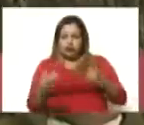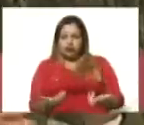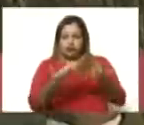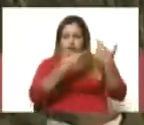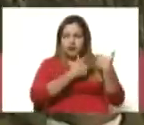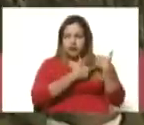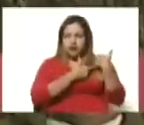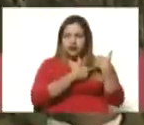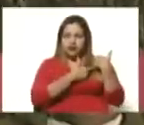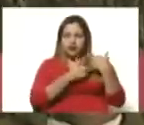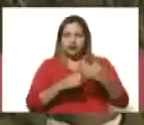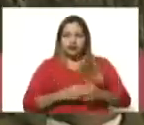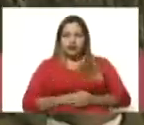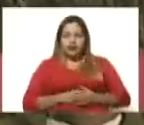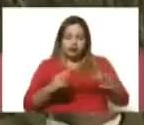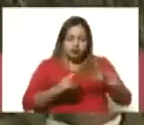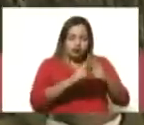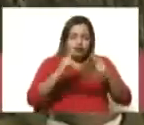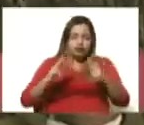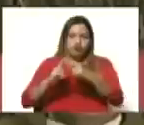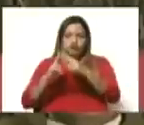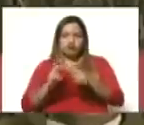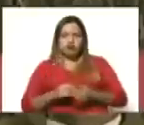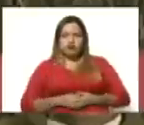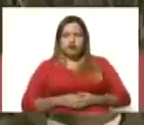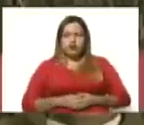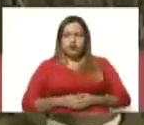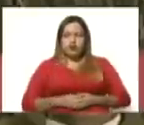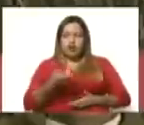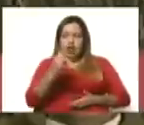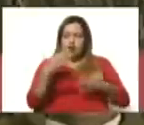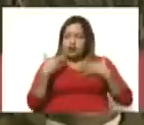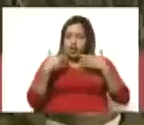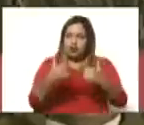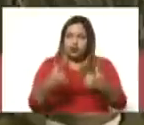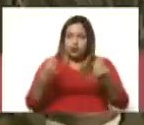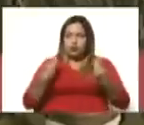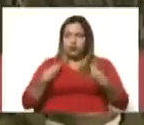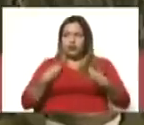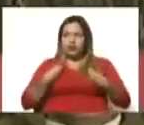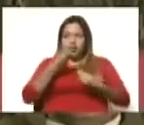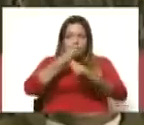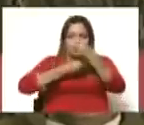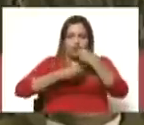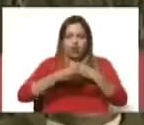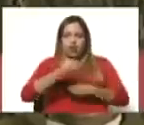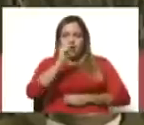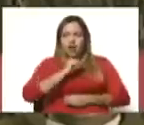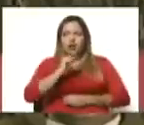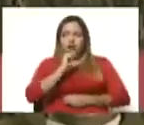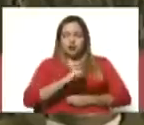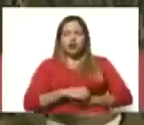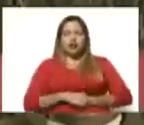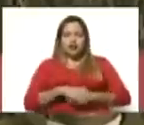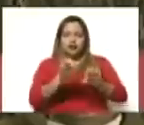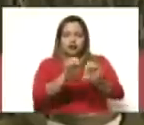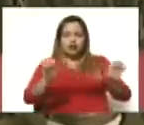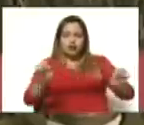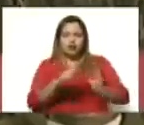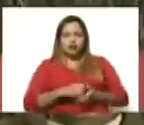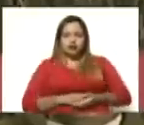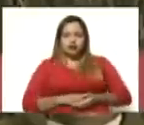áreas confluyen, es decir, salud, vivienda, alimentación, agua, educación,